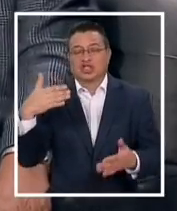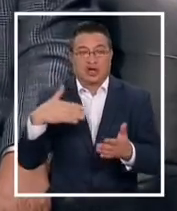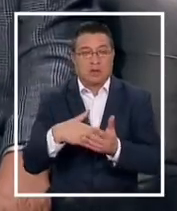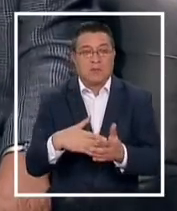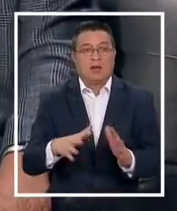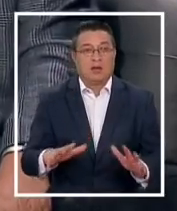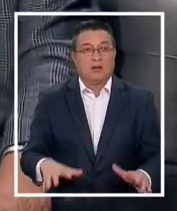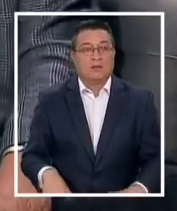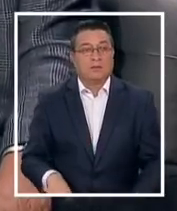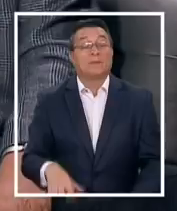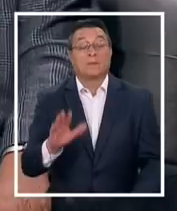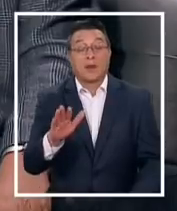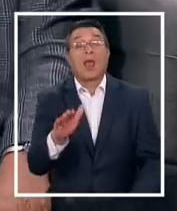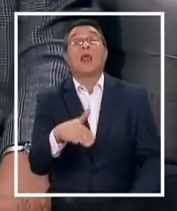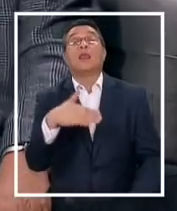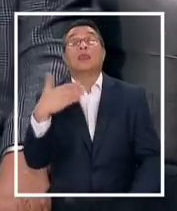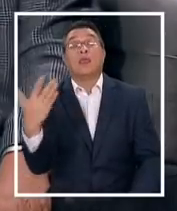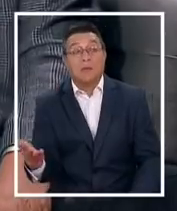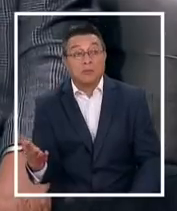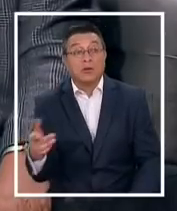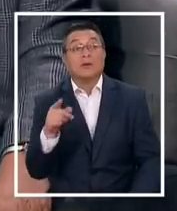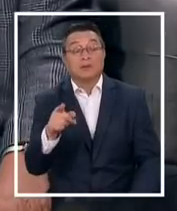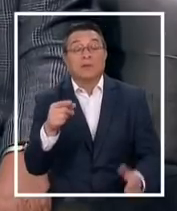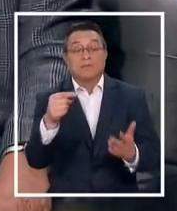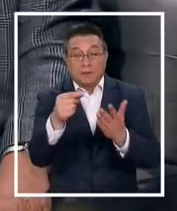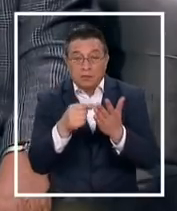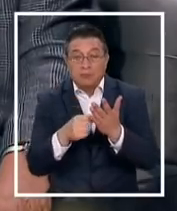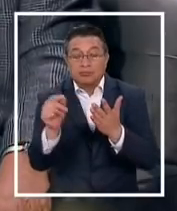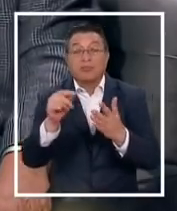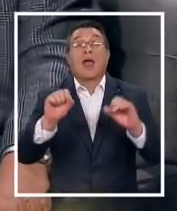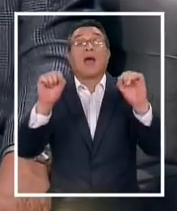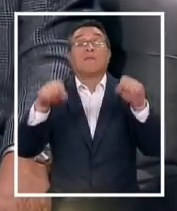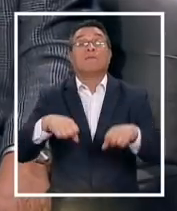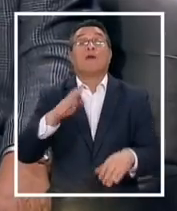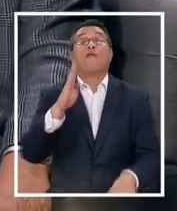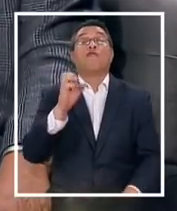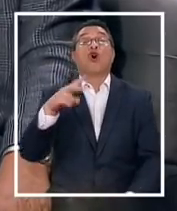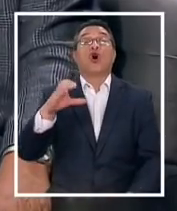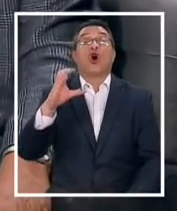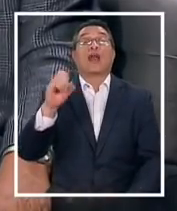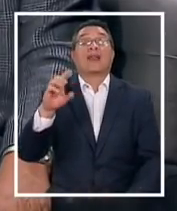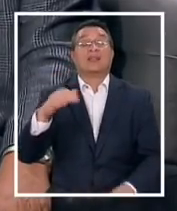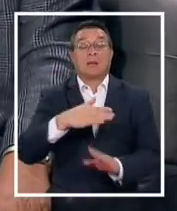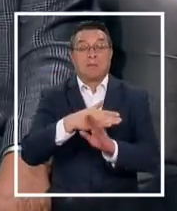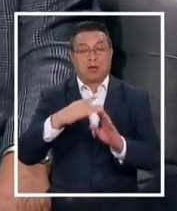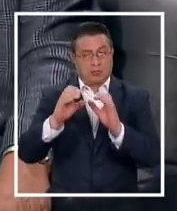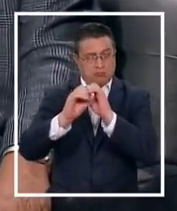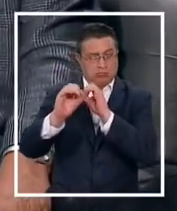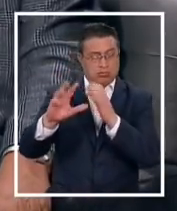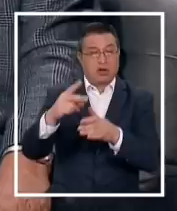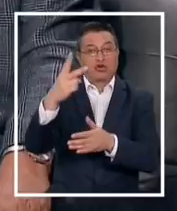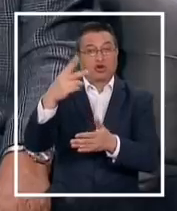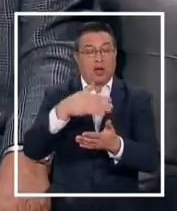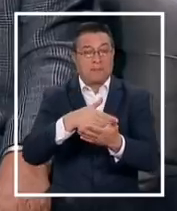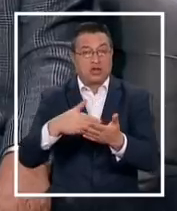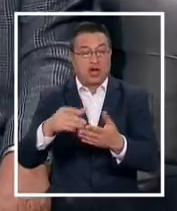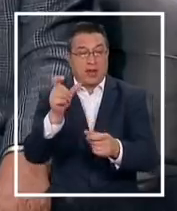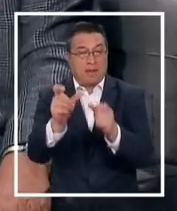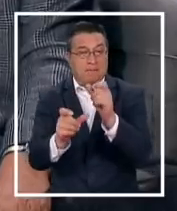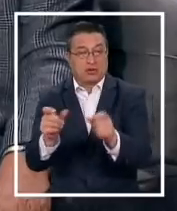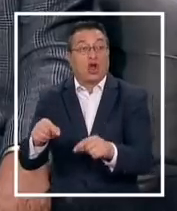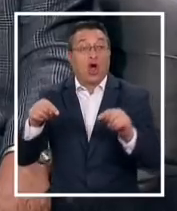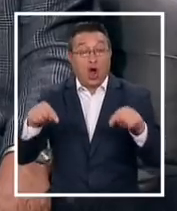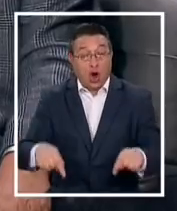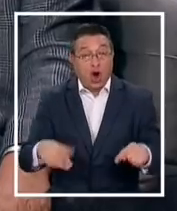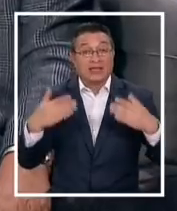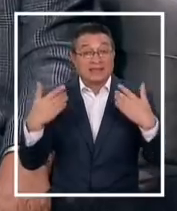Muy bien. Ya. Después de eso, aprobaron también el bono clase media, que tiene un universo proyectado de 2 millones de personas. De hecho, hoy día